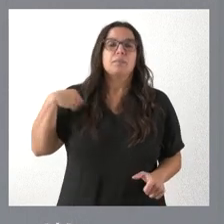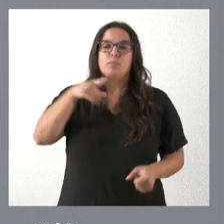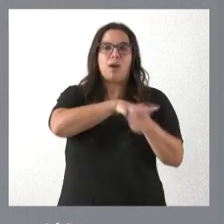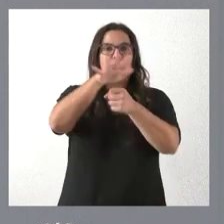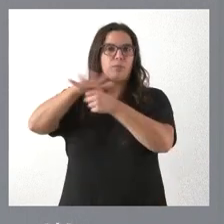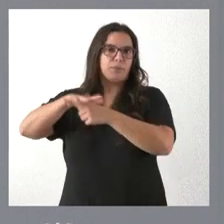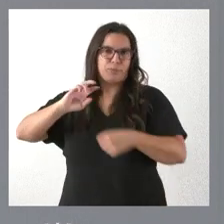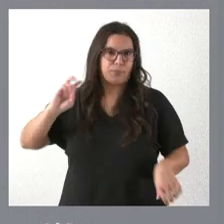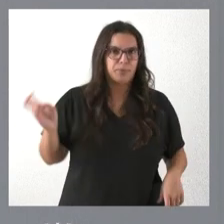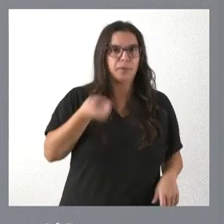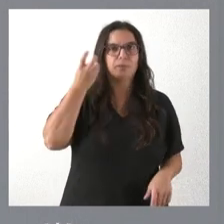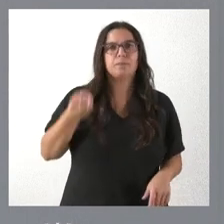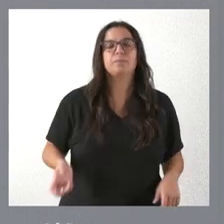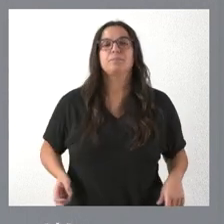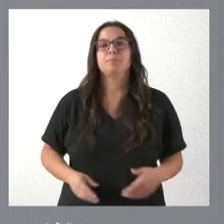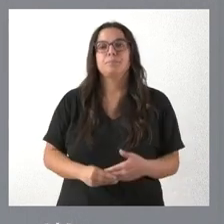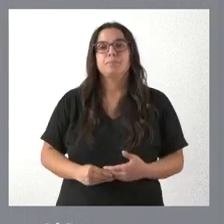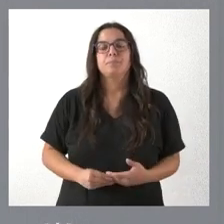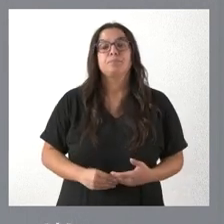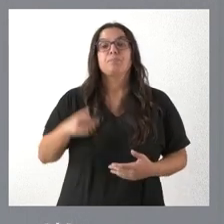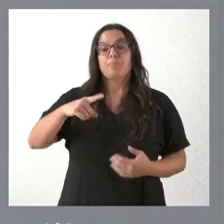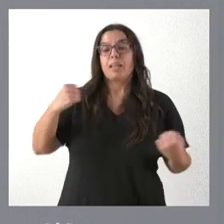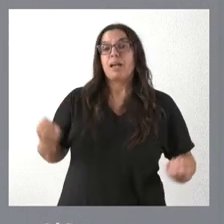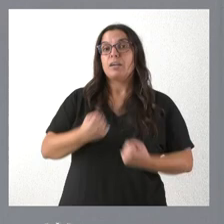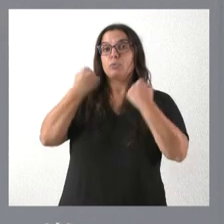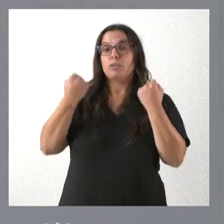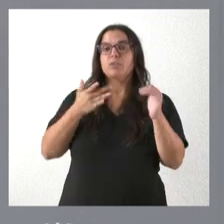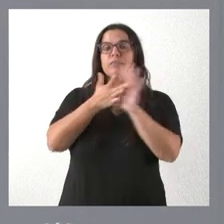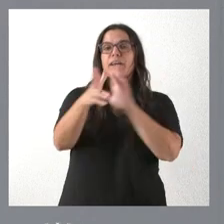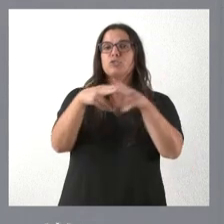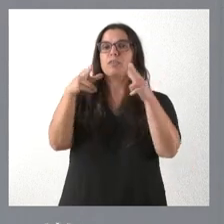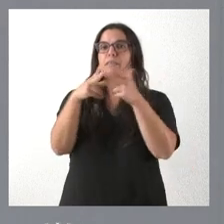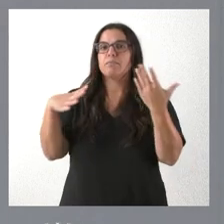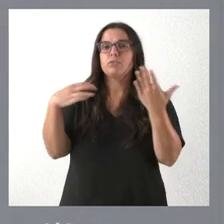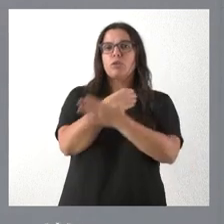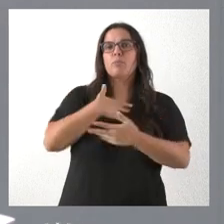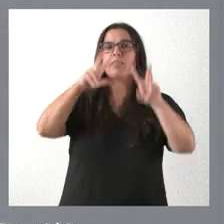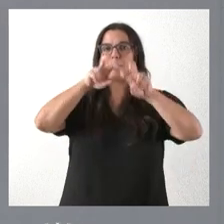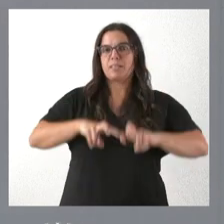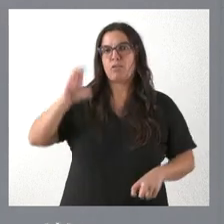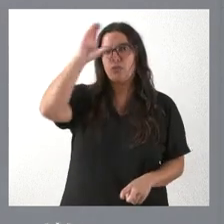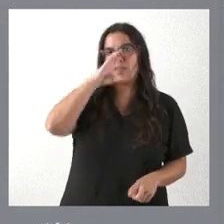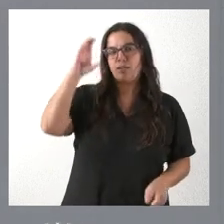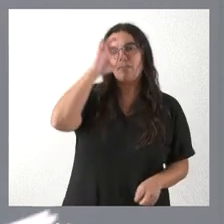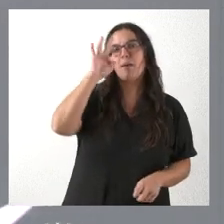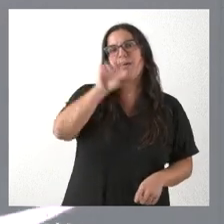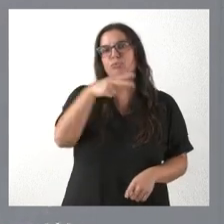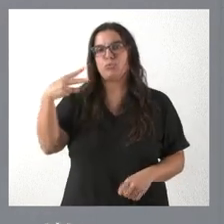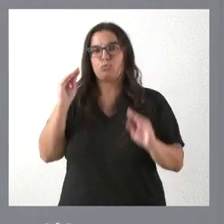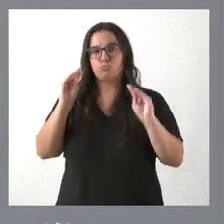de los que disponemos es una actuación que va a hacer más accesible a toda la sociedad la investigación científica y sus resultados